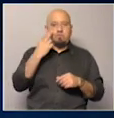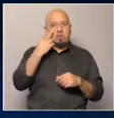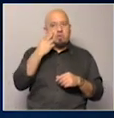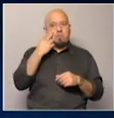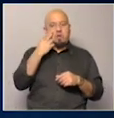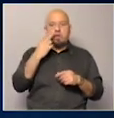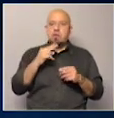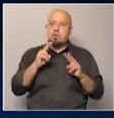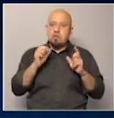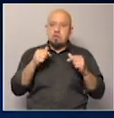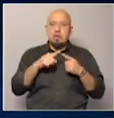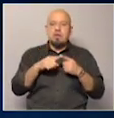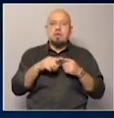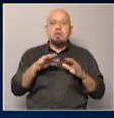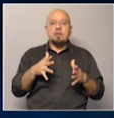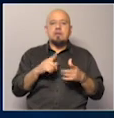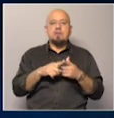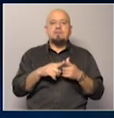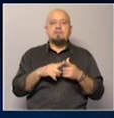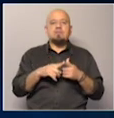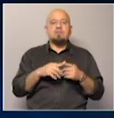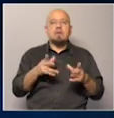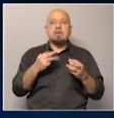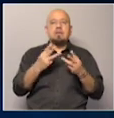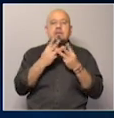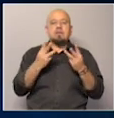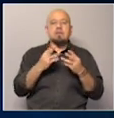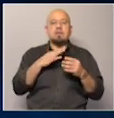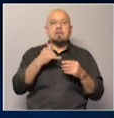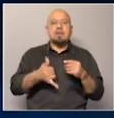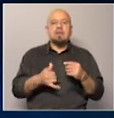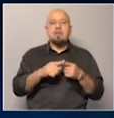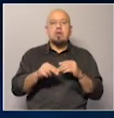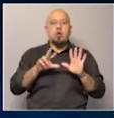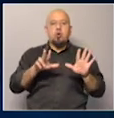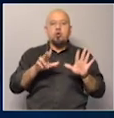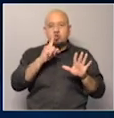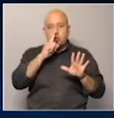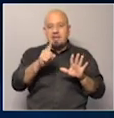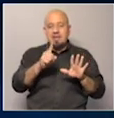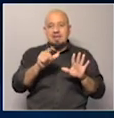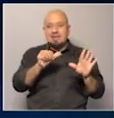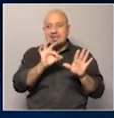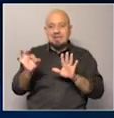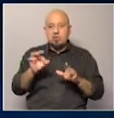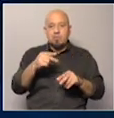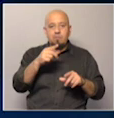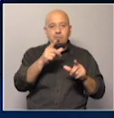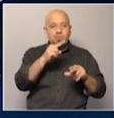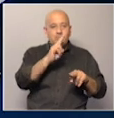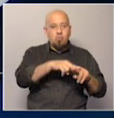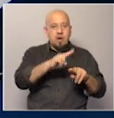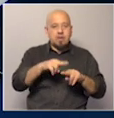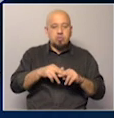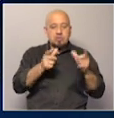sobre los países que acumulan si tenemos en cuenta el global de su población tiene 8 mil 560 muertos y esas imágenes catastróficas